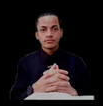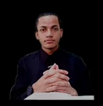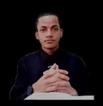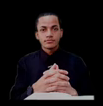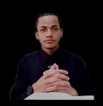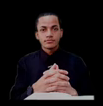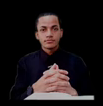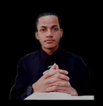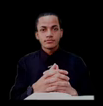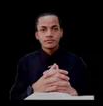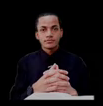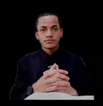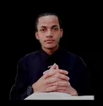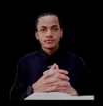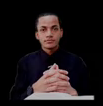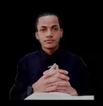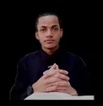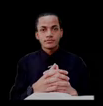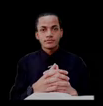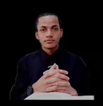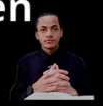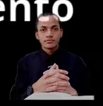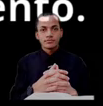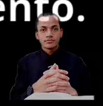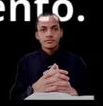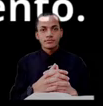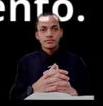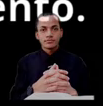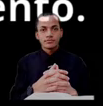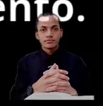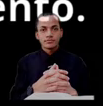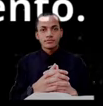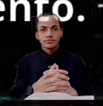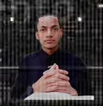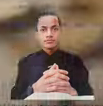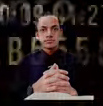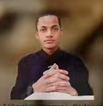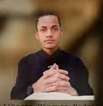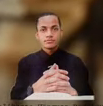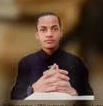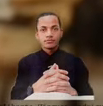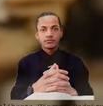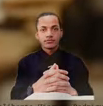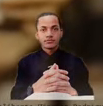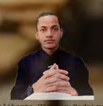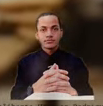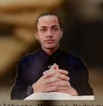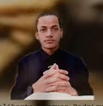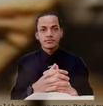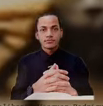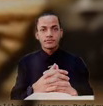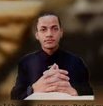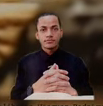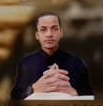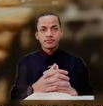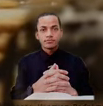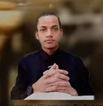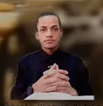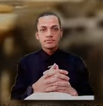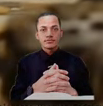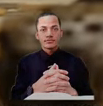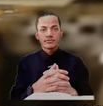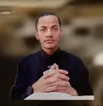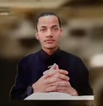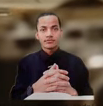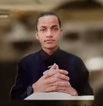y Sahelanthropus chadensis, estaba in situ en el momento del descubrimiento. Incluso especularon que los nómadas modernos